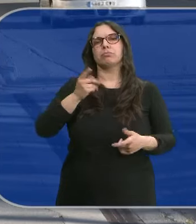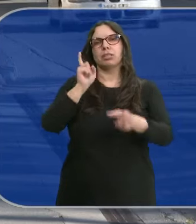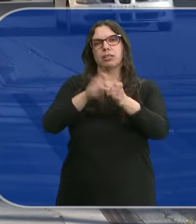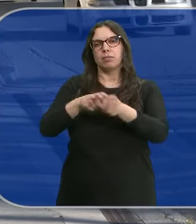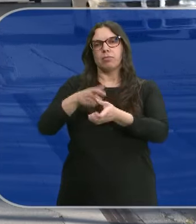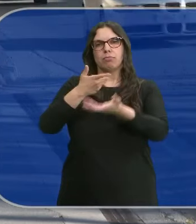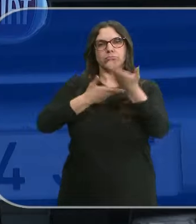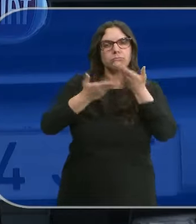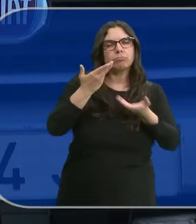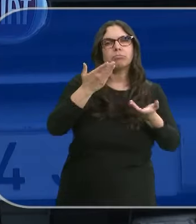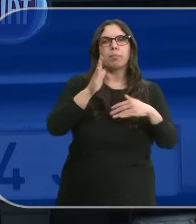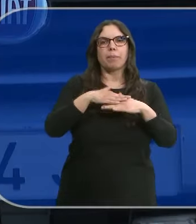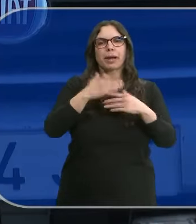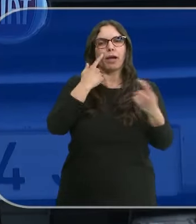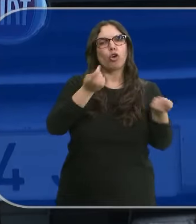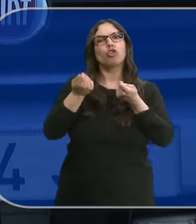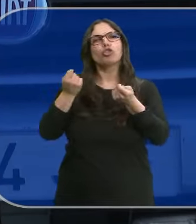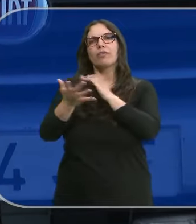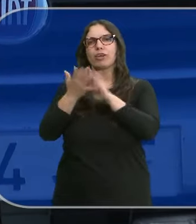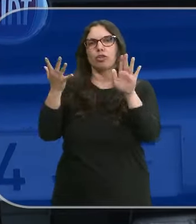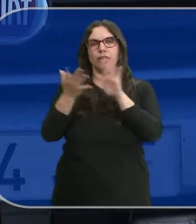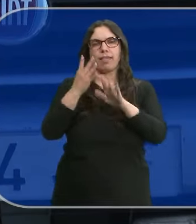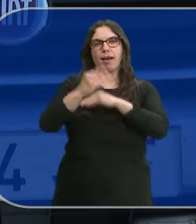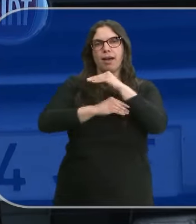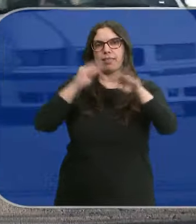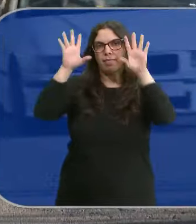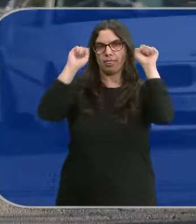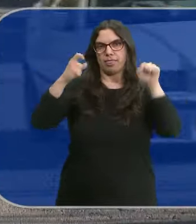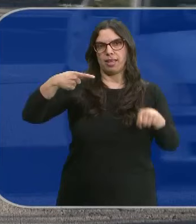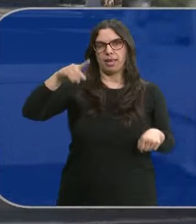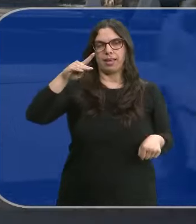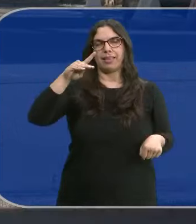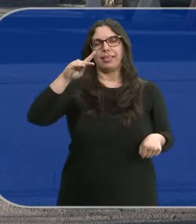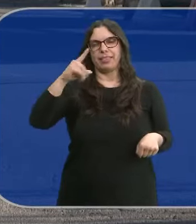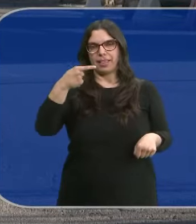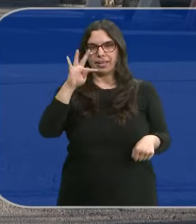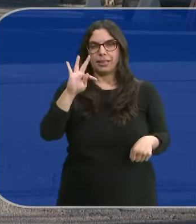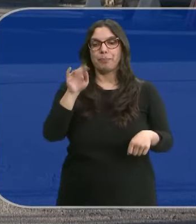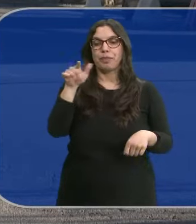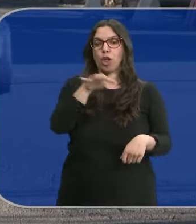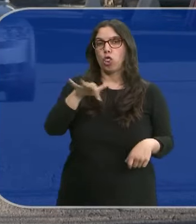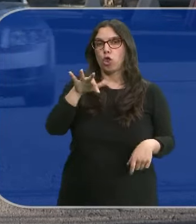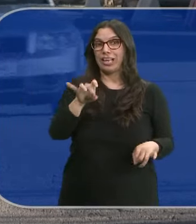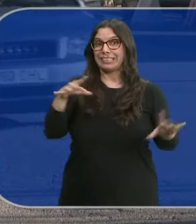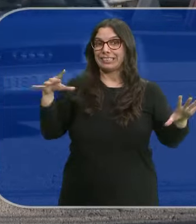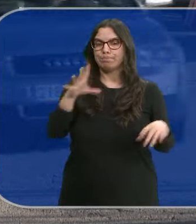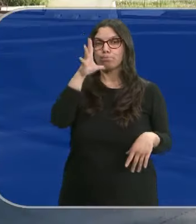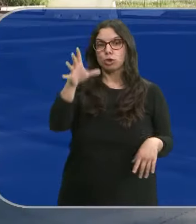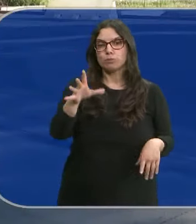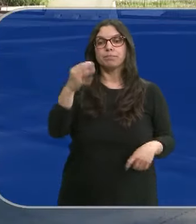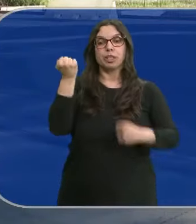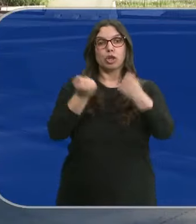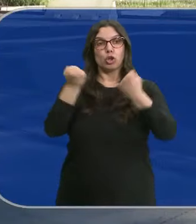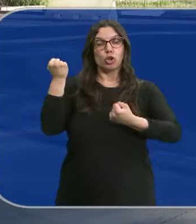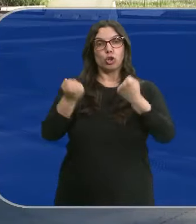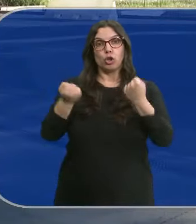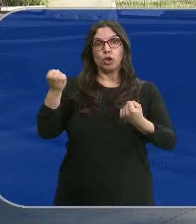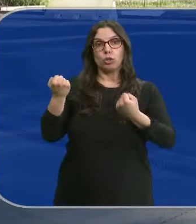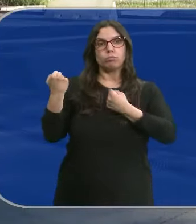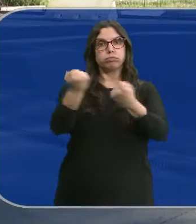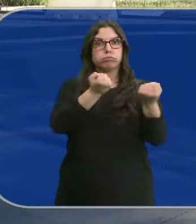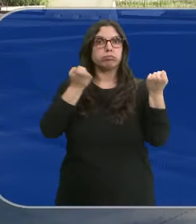control de velocidad de este mes de abril de la Dirección General de Tráfico. Son puntos sensibles porque los automovilistas